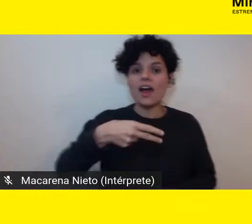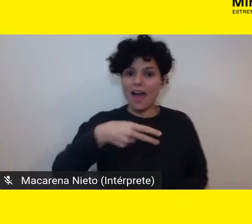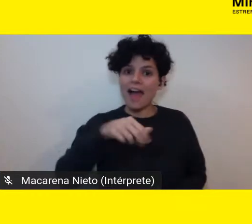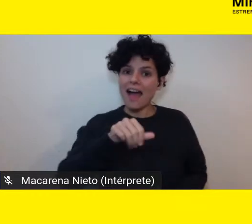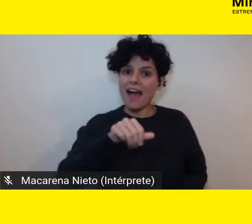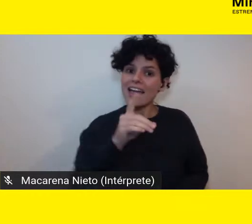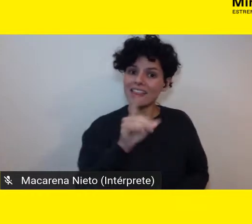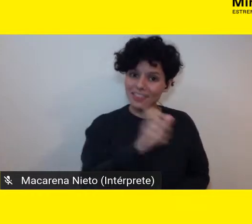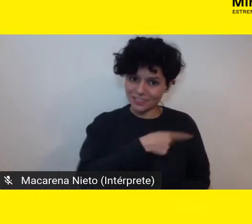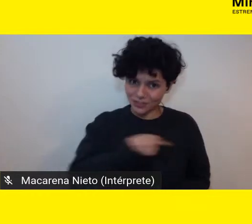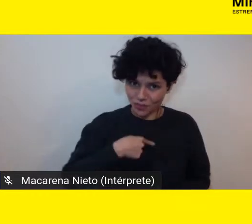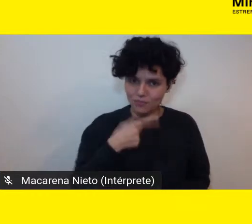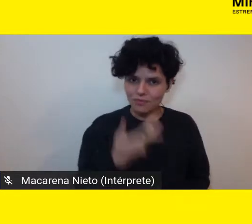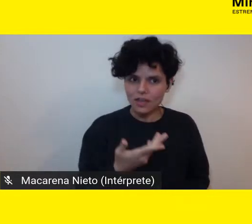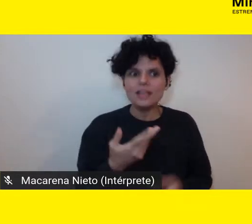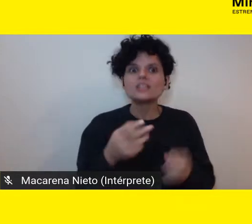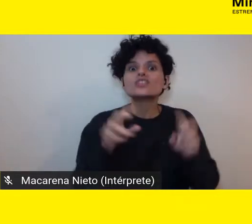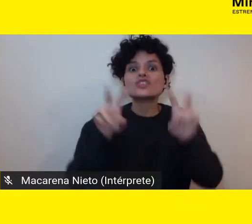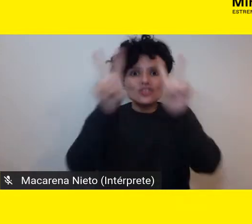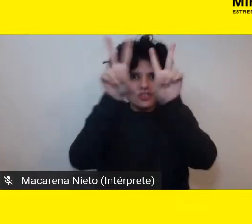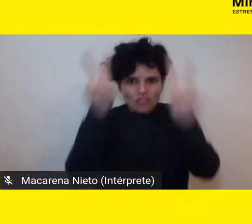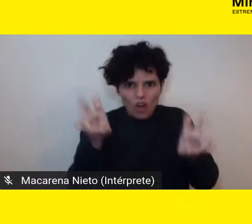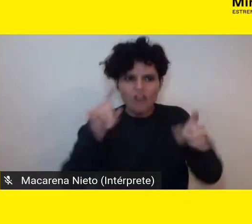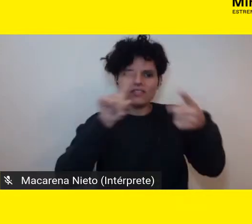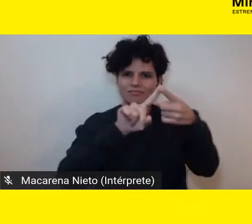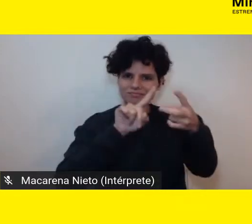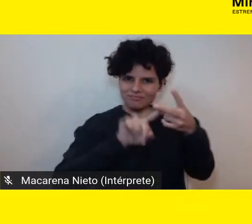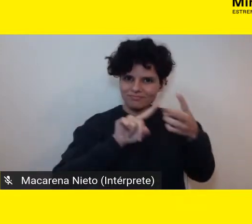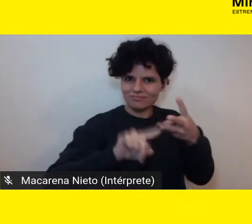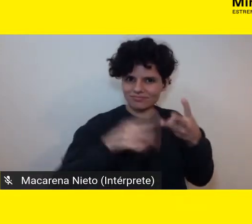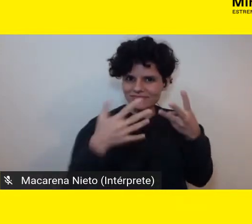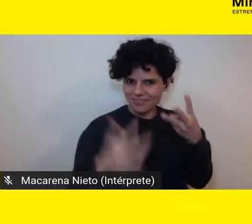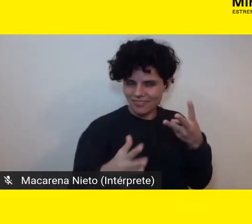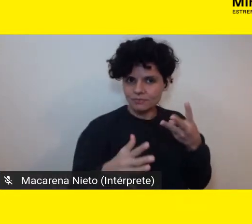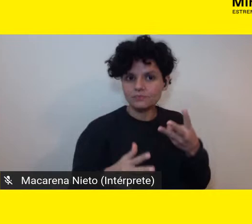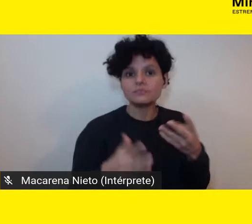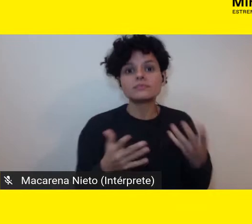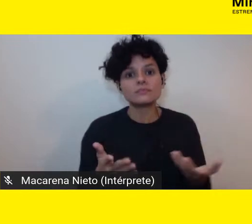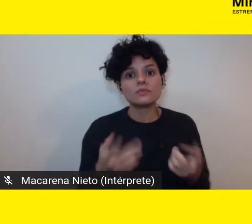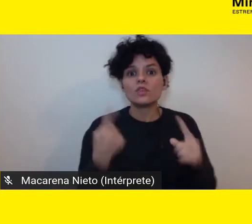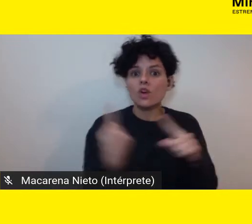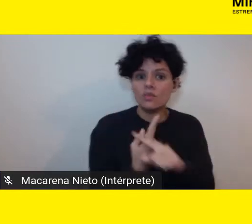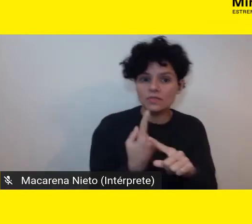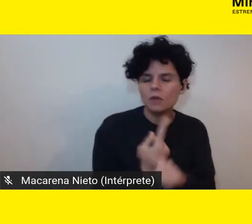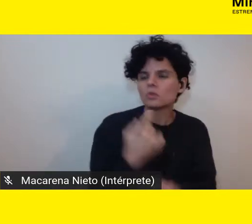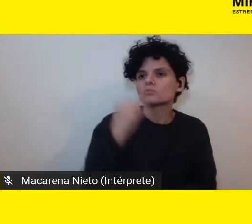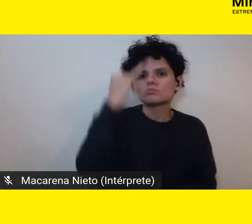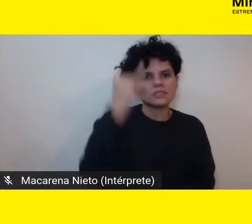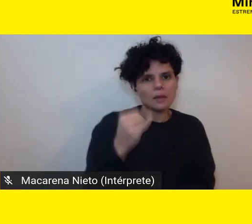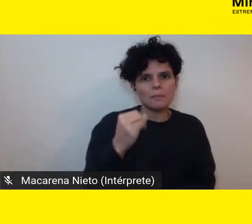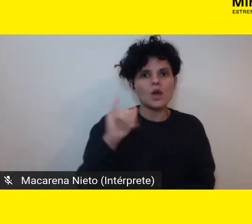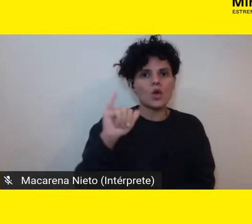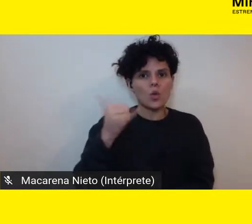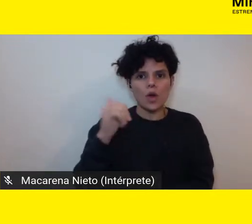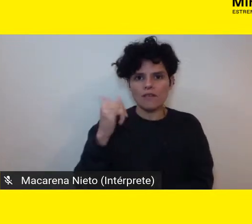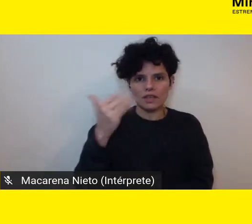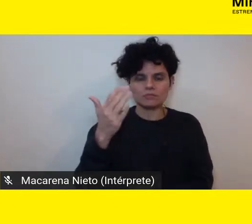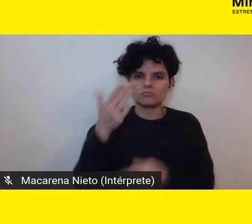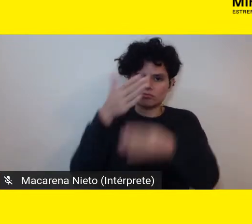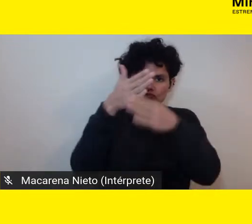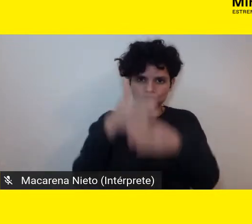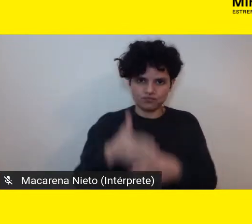sobre estos temas. Estaremos hablando de ellos los días jueves, siempre a las 8